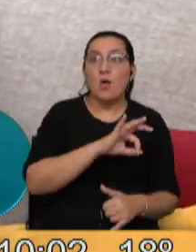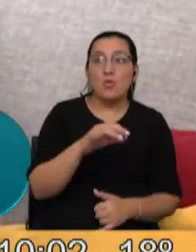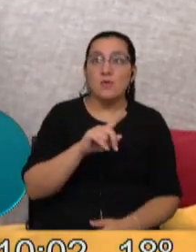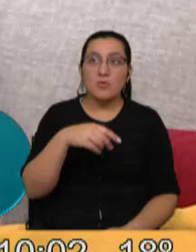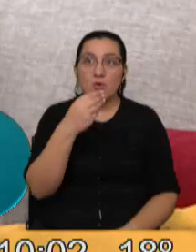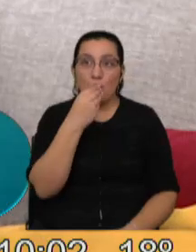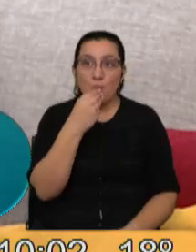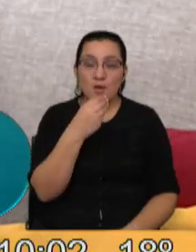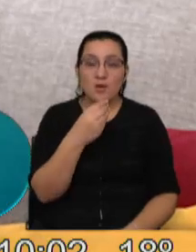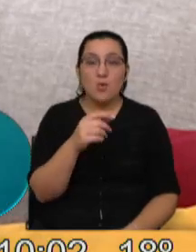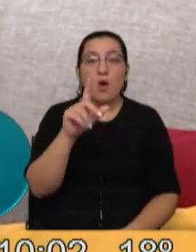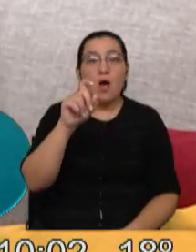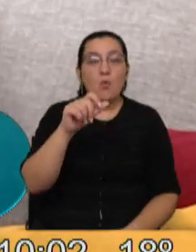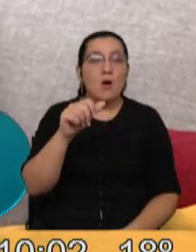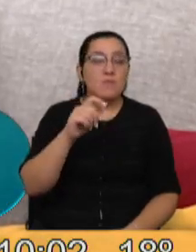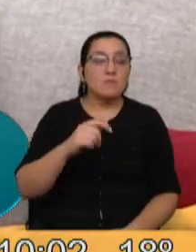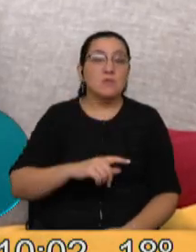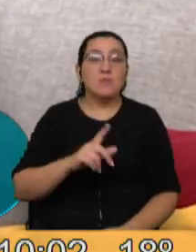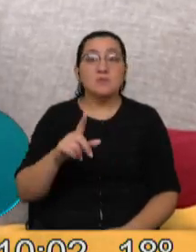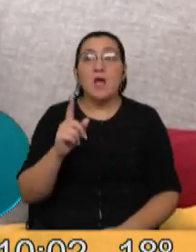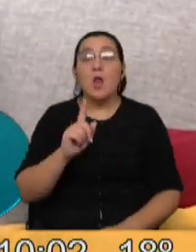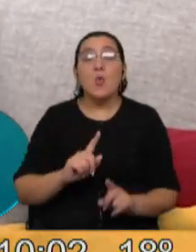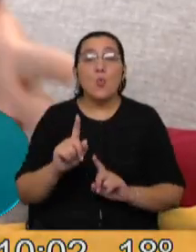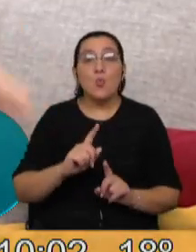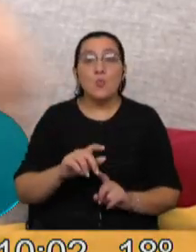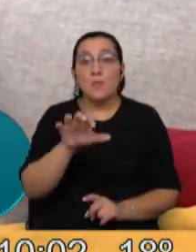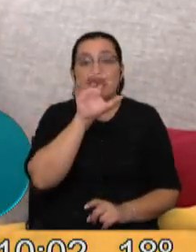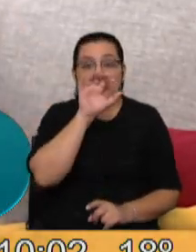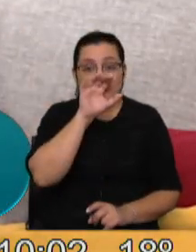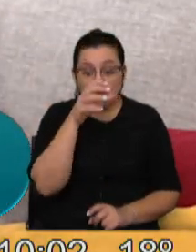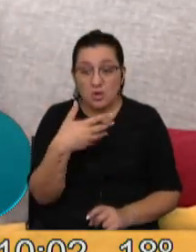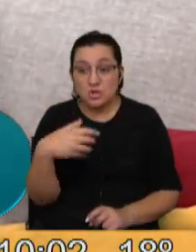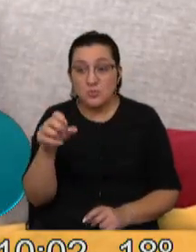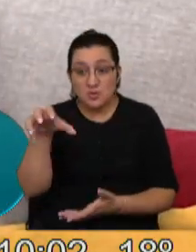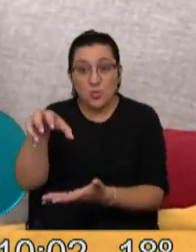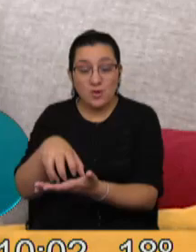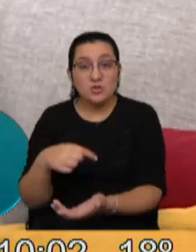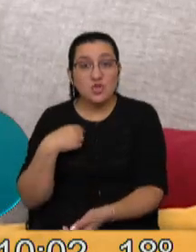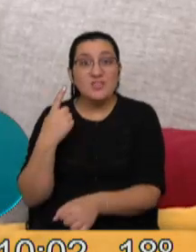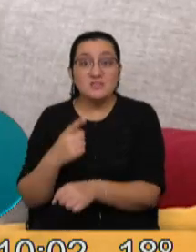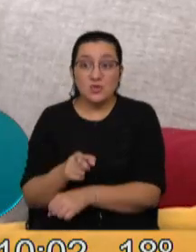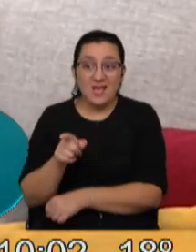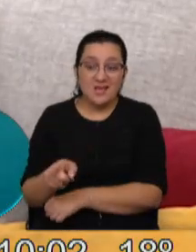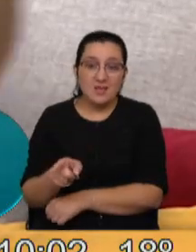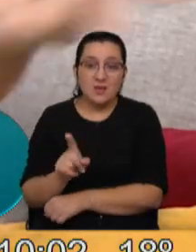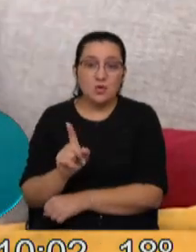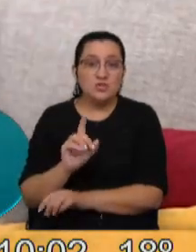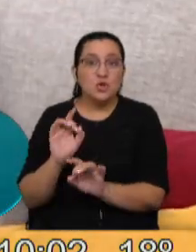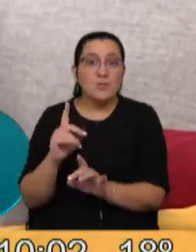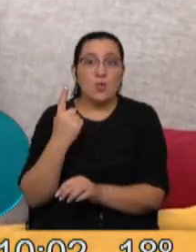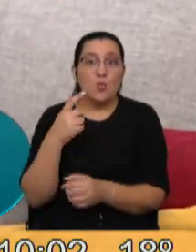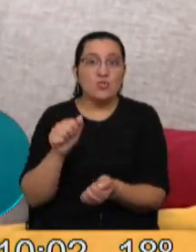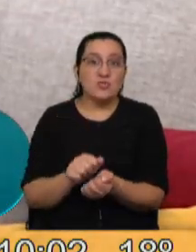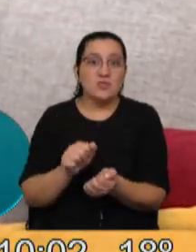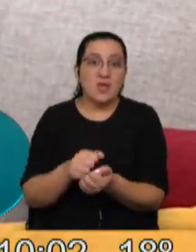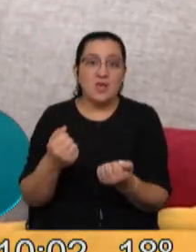comer y tomar agua y después de levantarse hay un cachorrito, lo llevo hacia un lugar donde yo decido más o menos qué va a hacer ahí, no pongo un diario solo, porque también hay veces